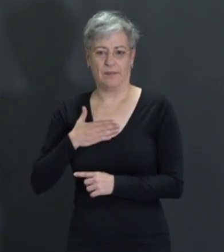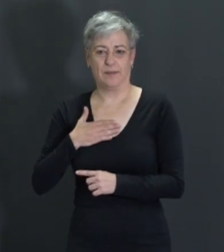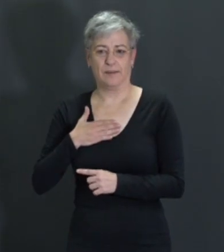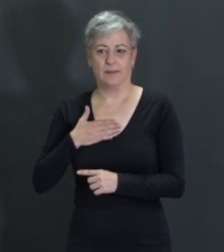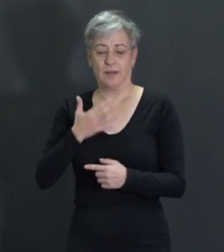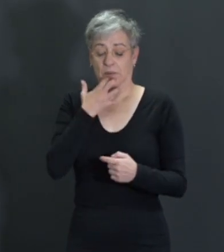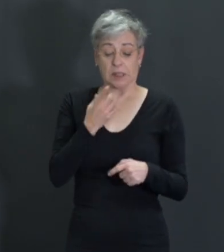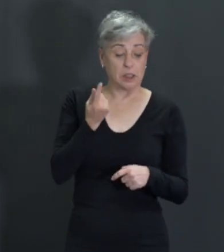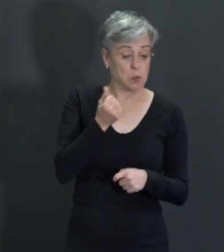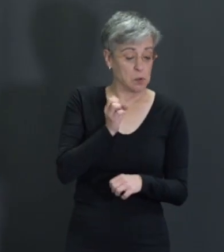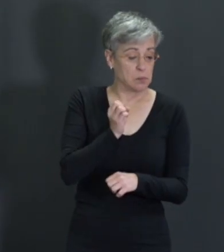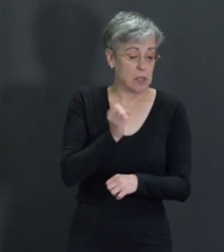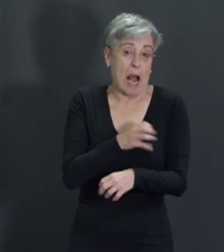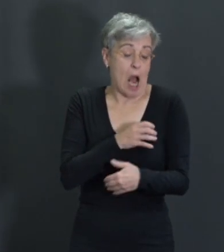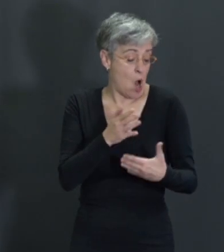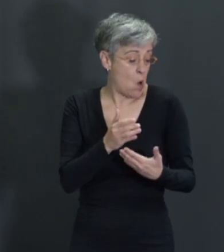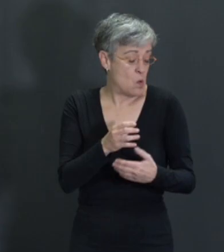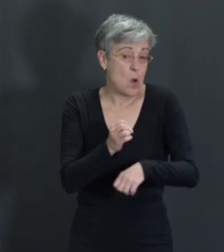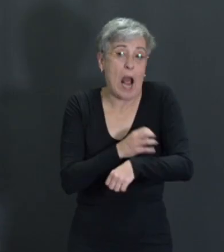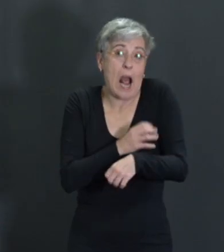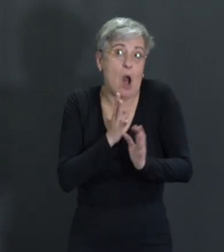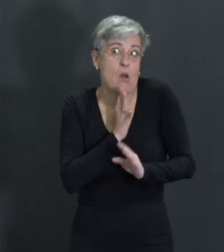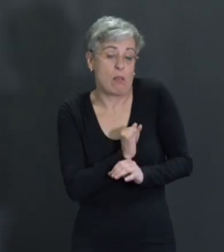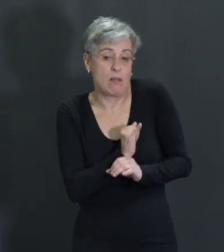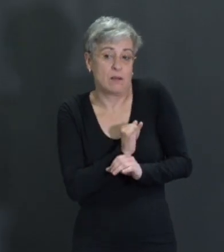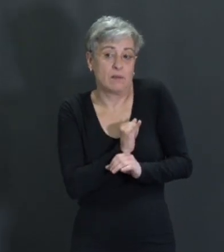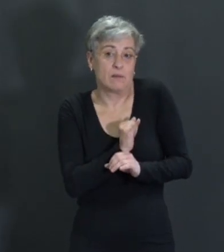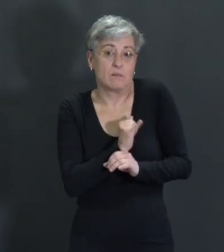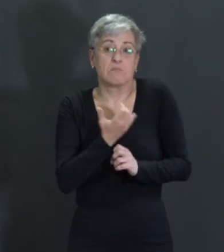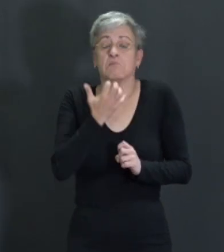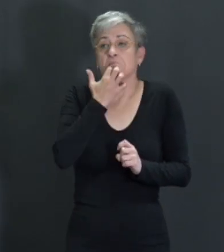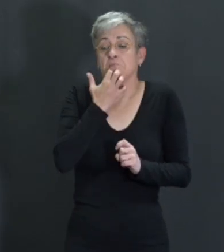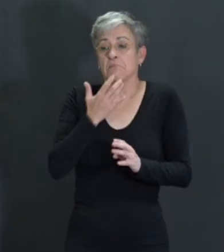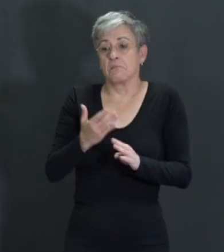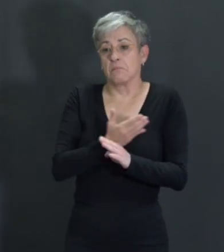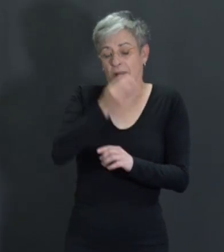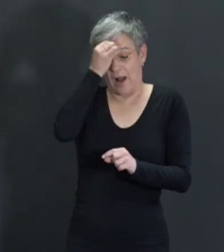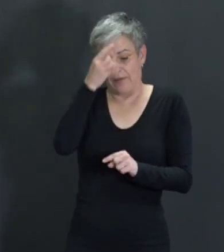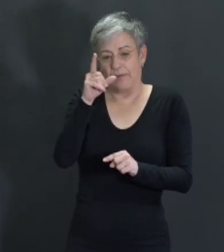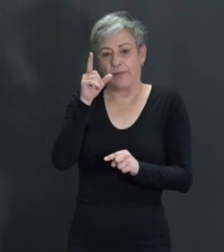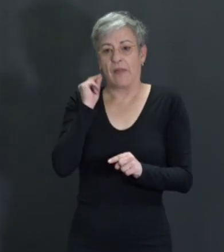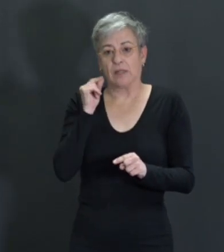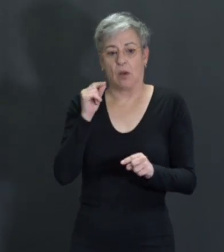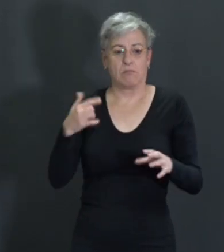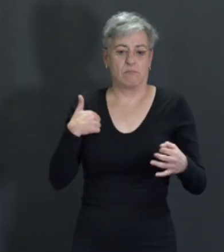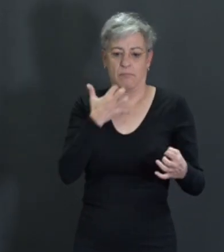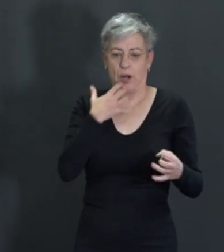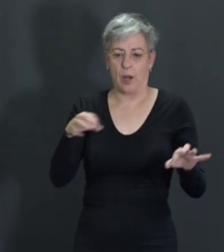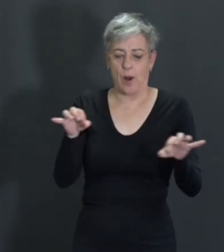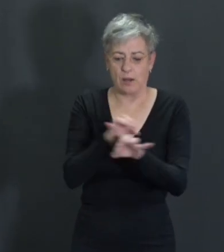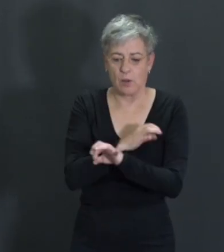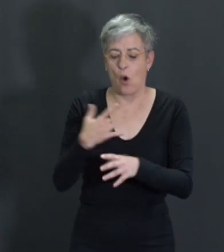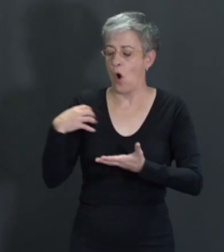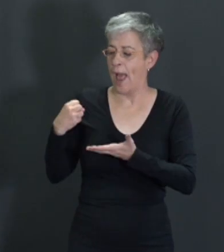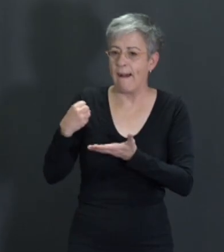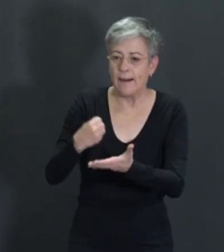4 ahorros que tengo o los múltiples ahorros que tengo, además de tomar decisiones equivocadas en relación a las